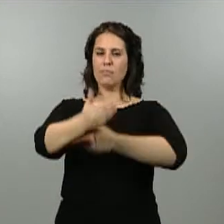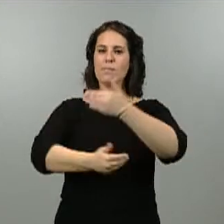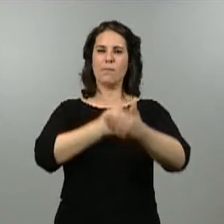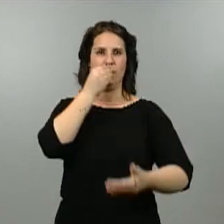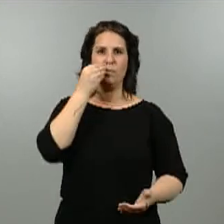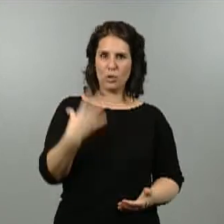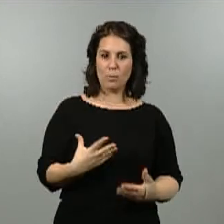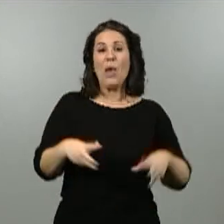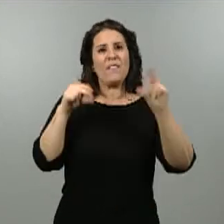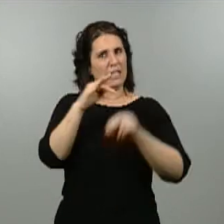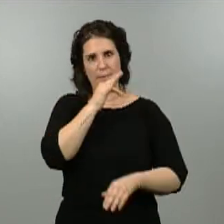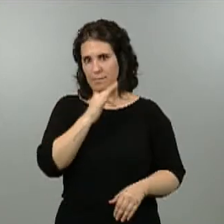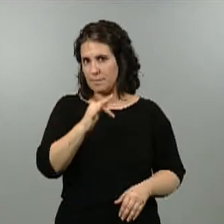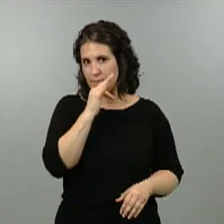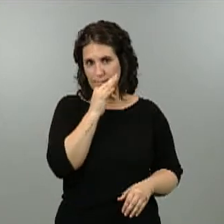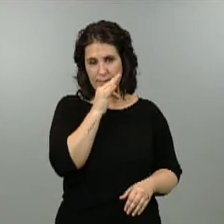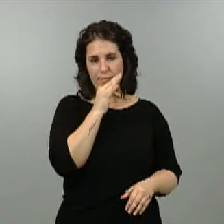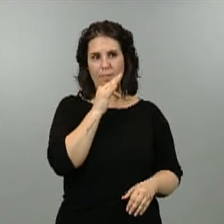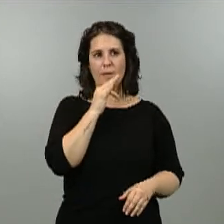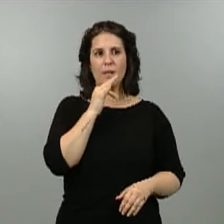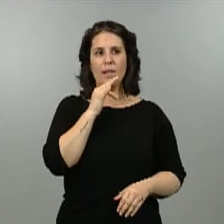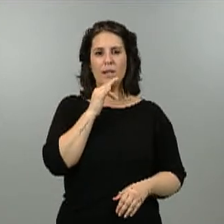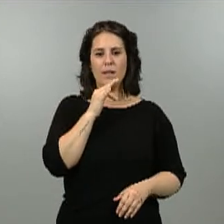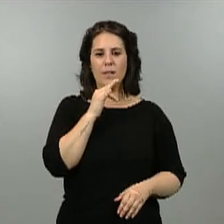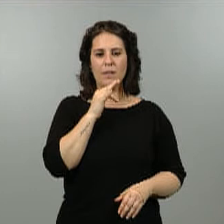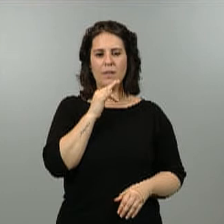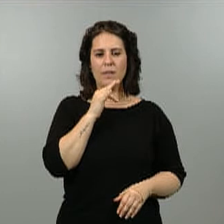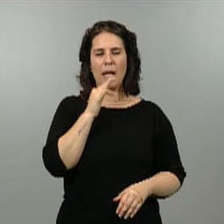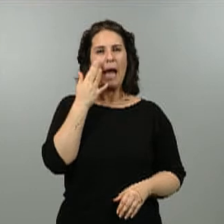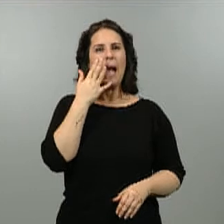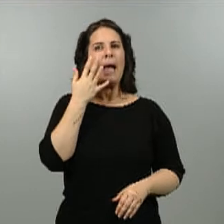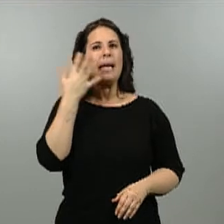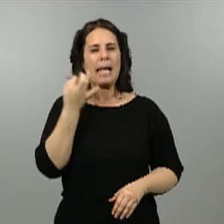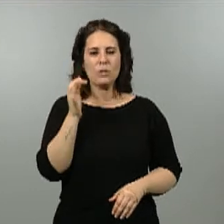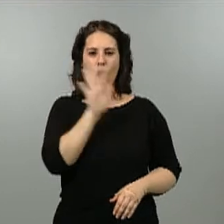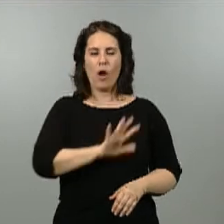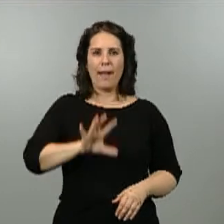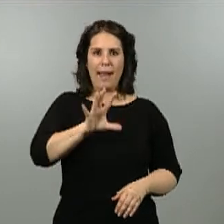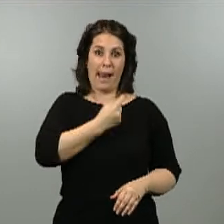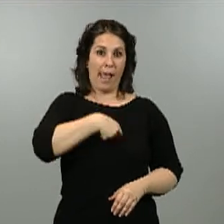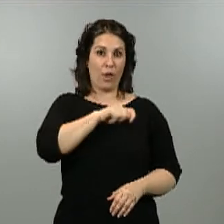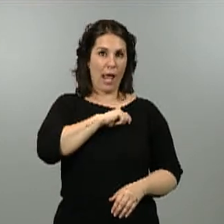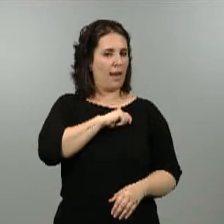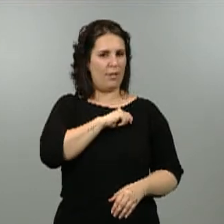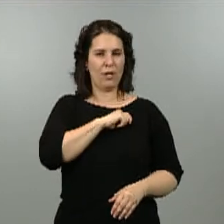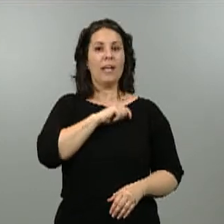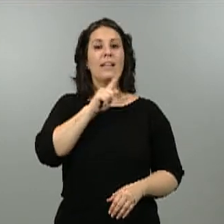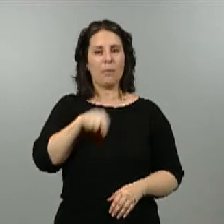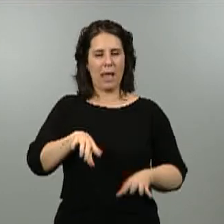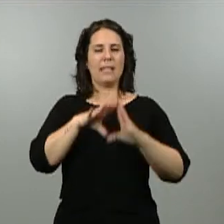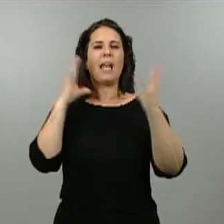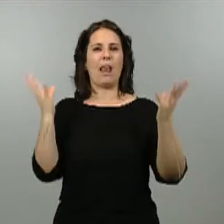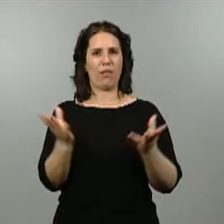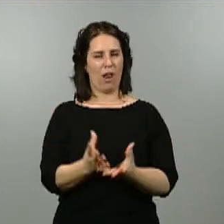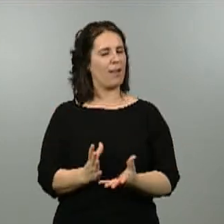terminado. Seguimos teniendo ya no un riesgo nacional, sino un riesgo internacional que, pese a todas las restricciones de